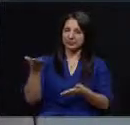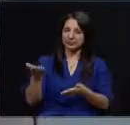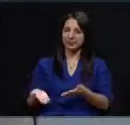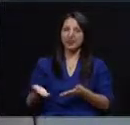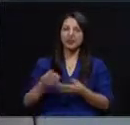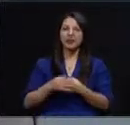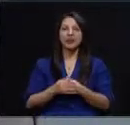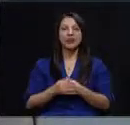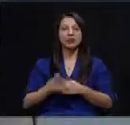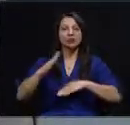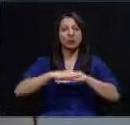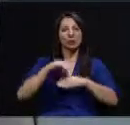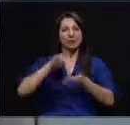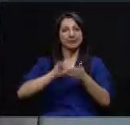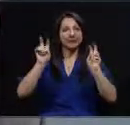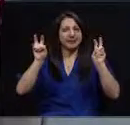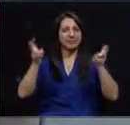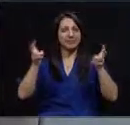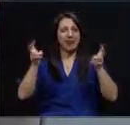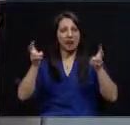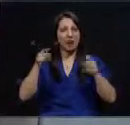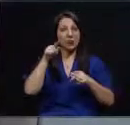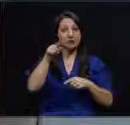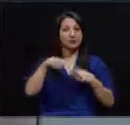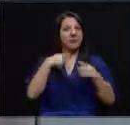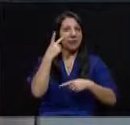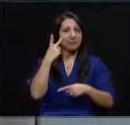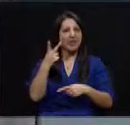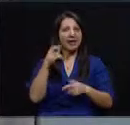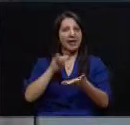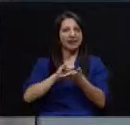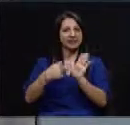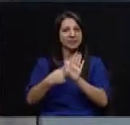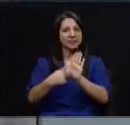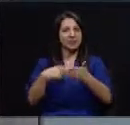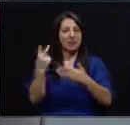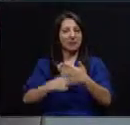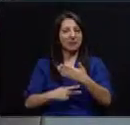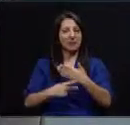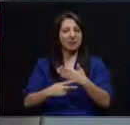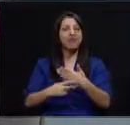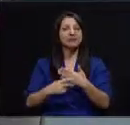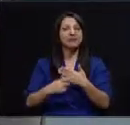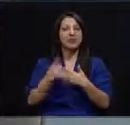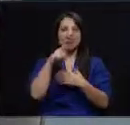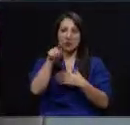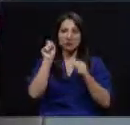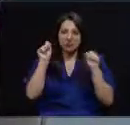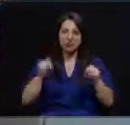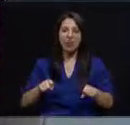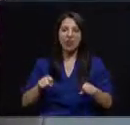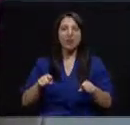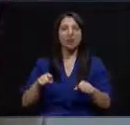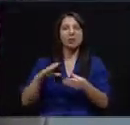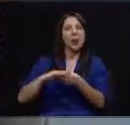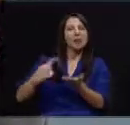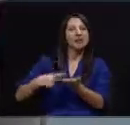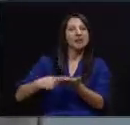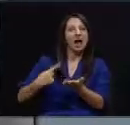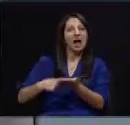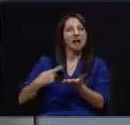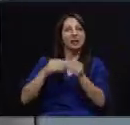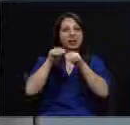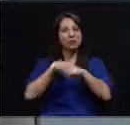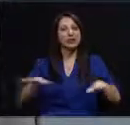sobre este tema y van a ver ustedes este documental para que lo puedan comentar y